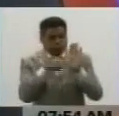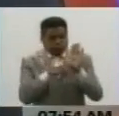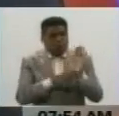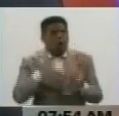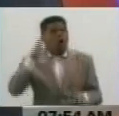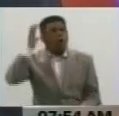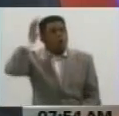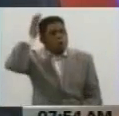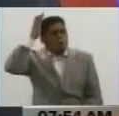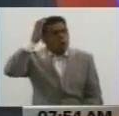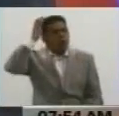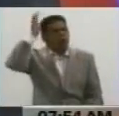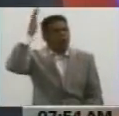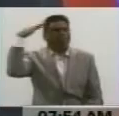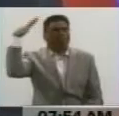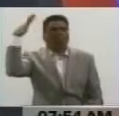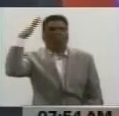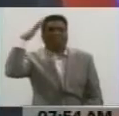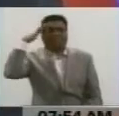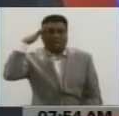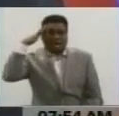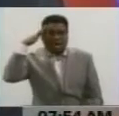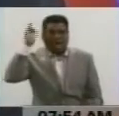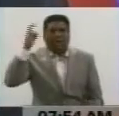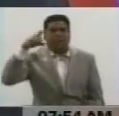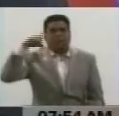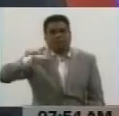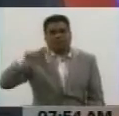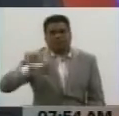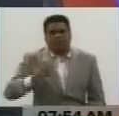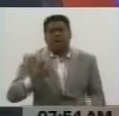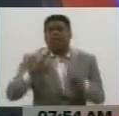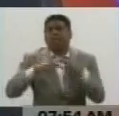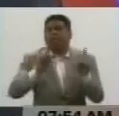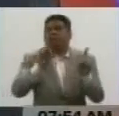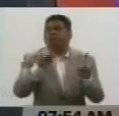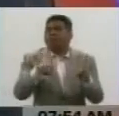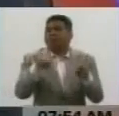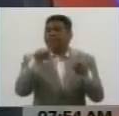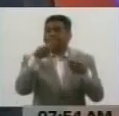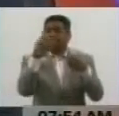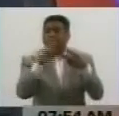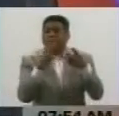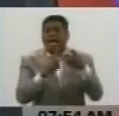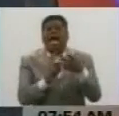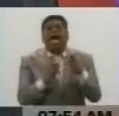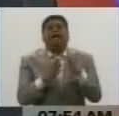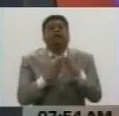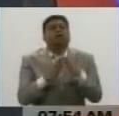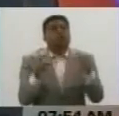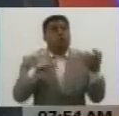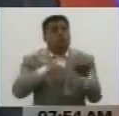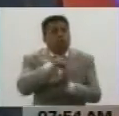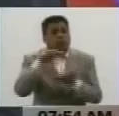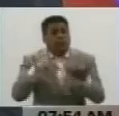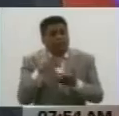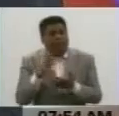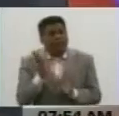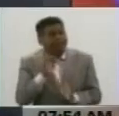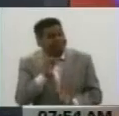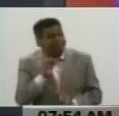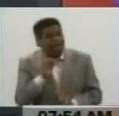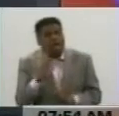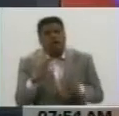una realidad, una necesidad, pero también identifican los riesgos, los posibles riesgos. Y es que toda actividad